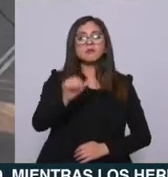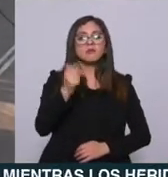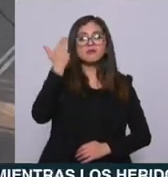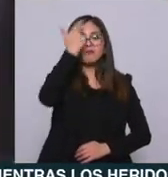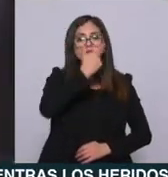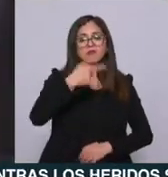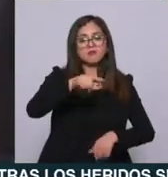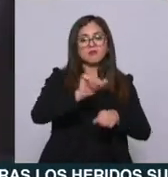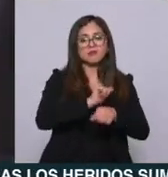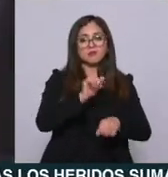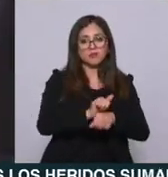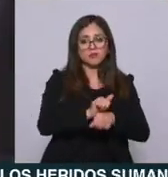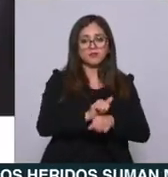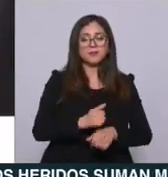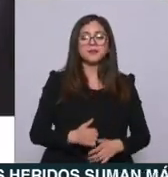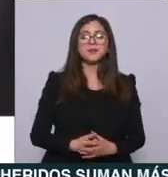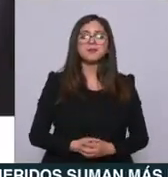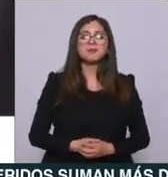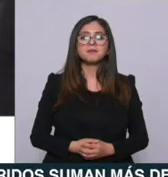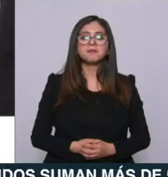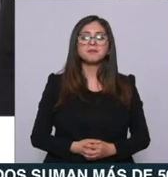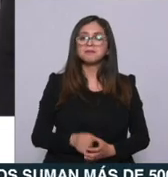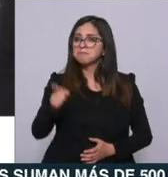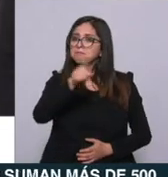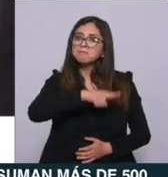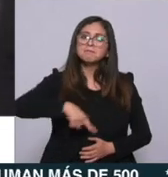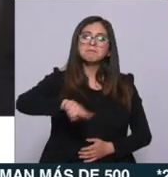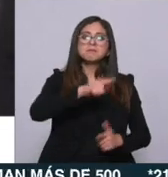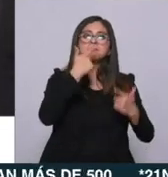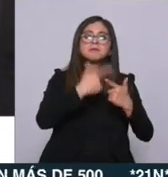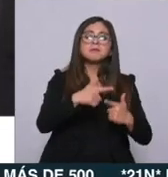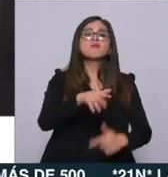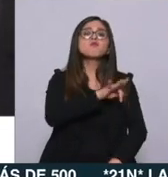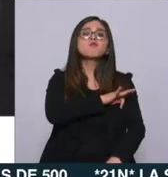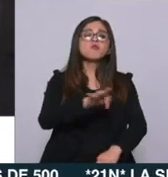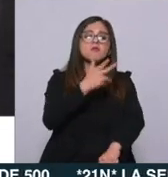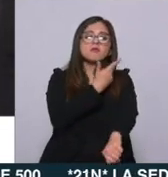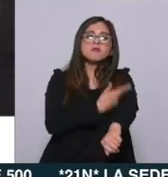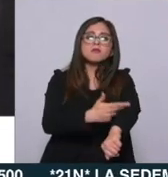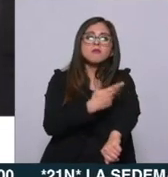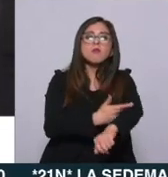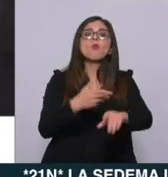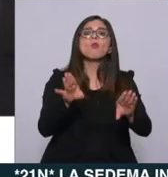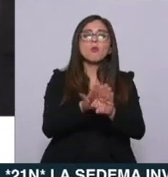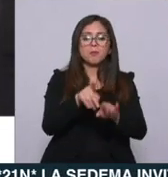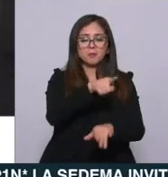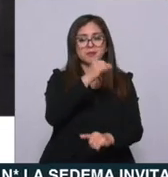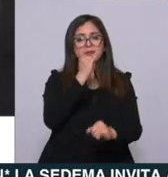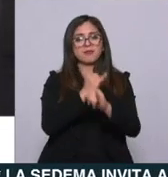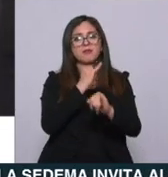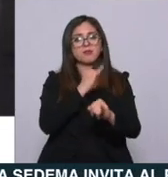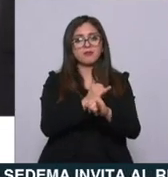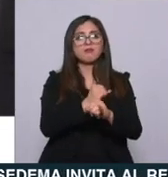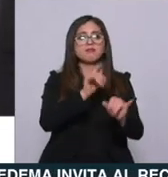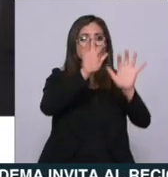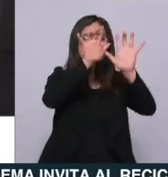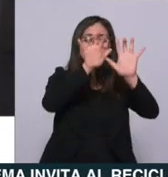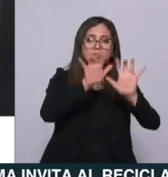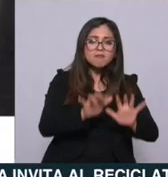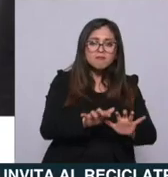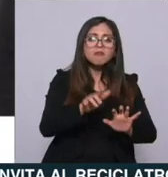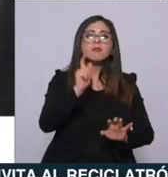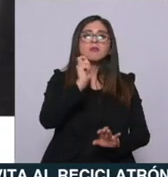automóvil. Van a poder hacer sus trámites de manera digital. Van a entrar a la plataforma, van a subir